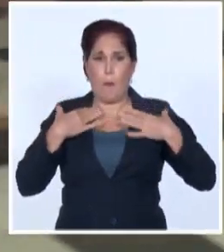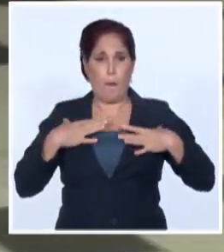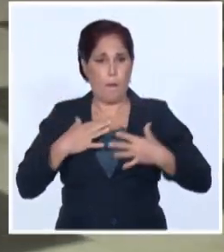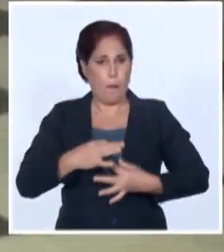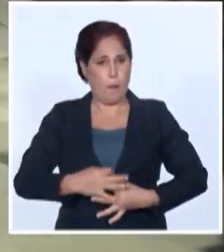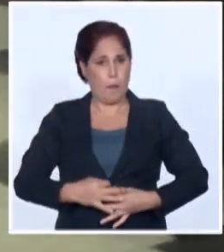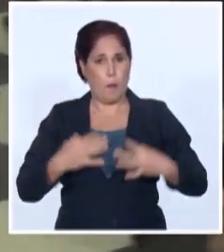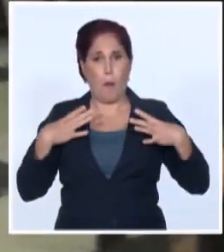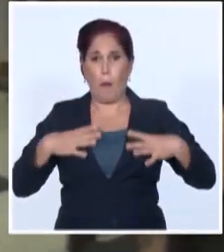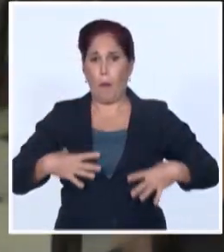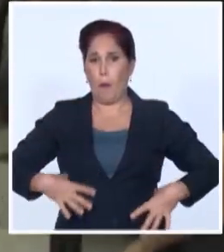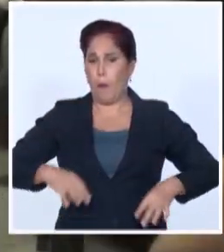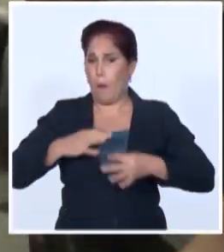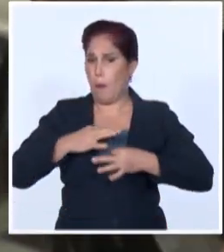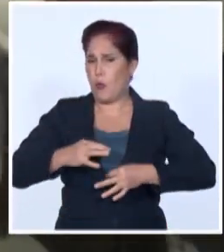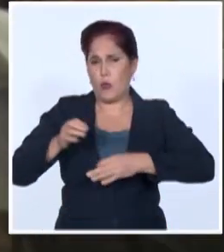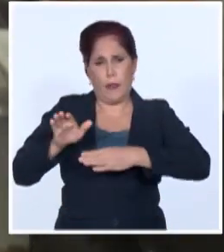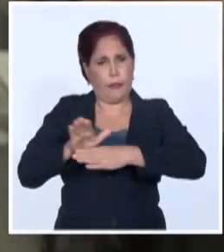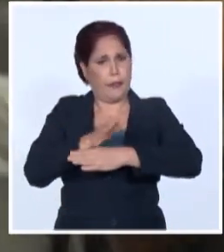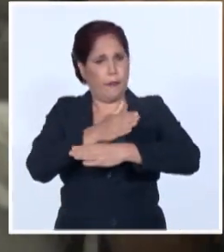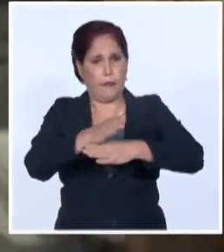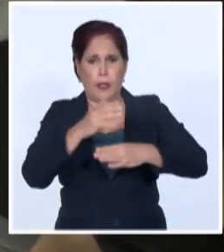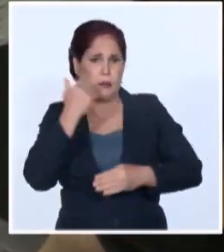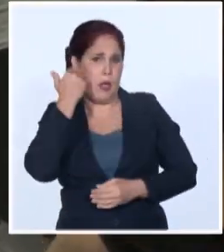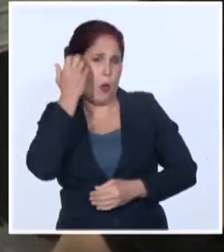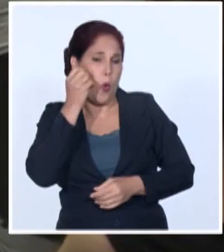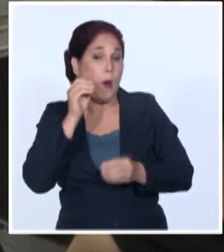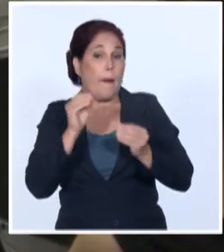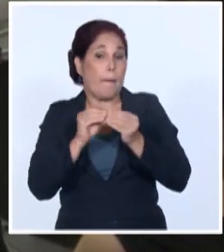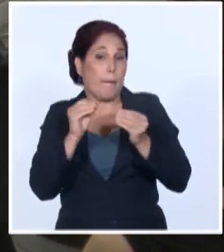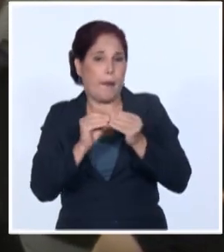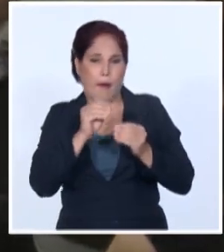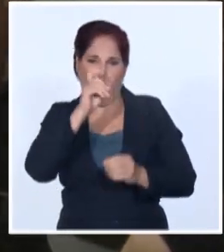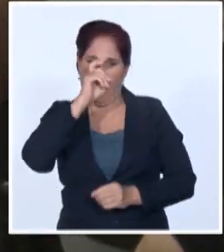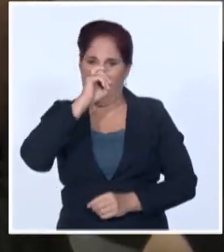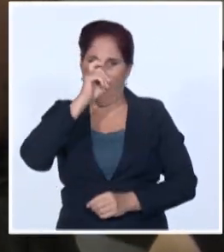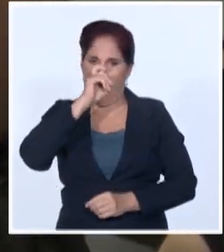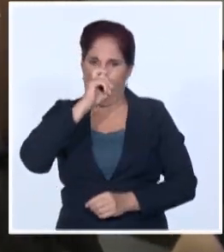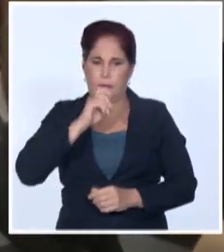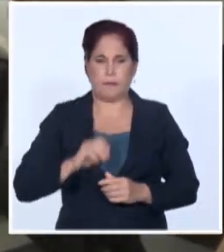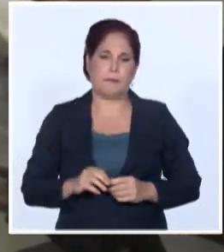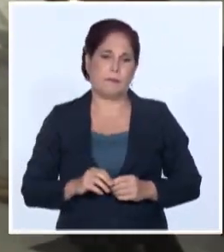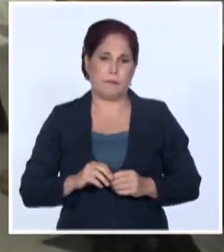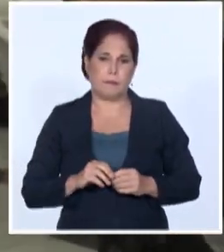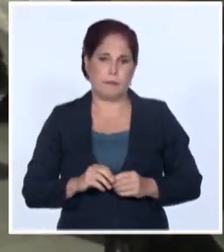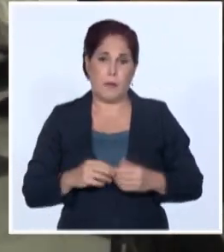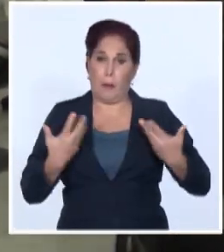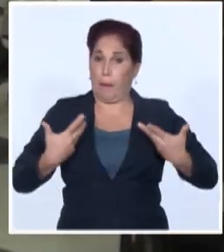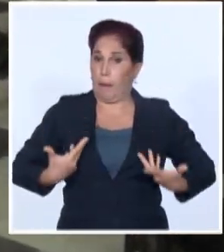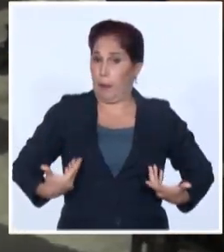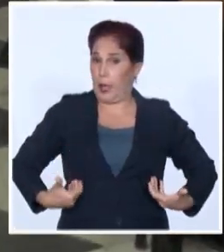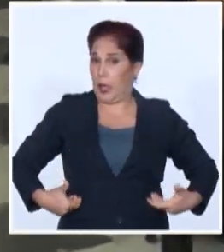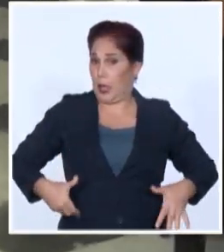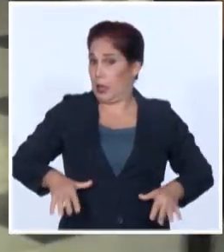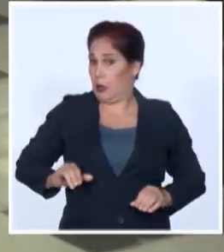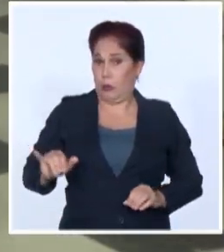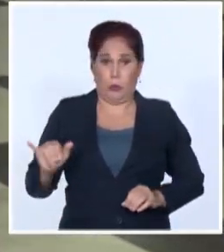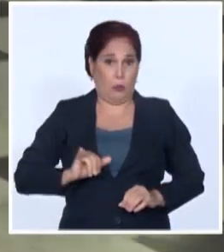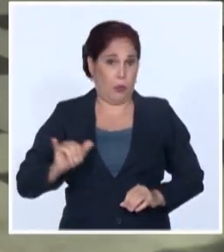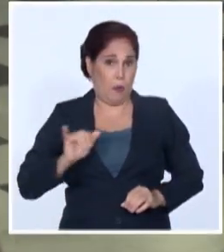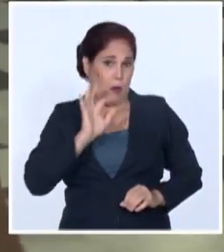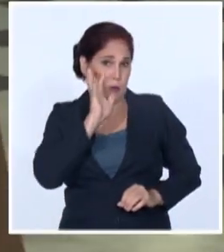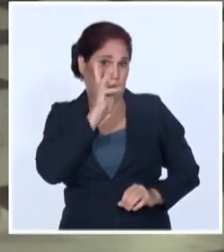variantes, siempre acorde con la edad que nosotros representamos. Esta colección siempre